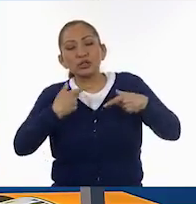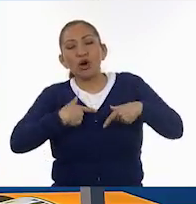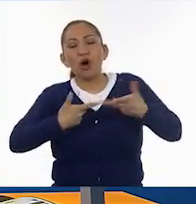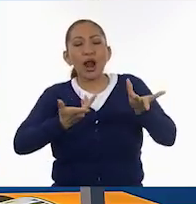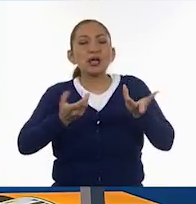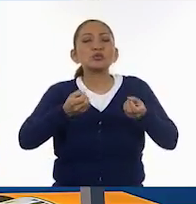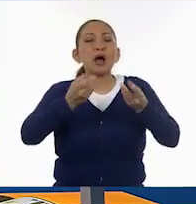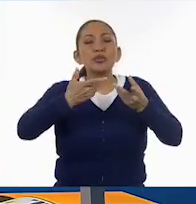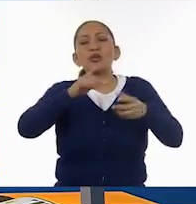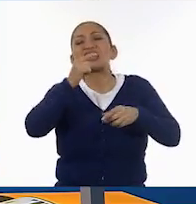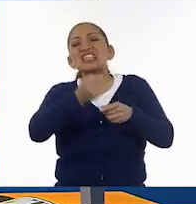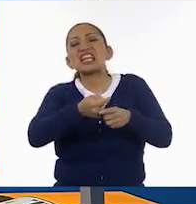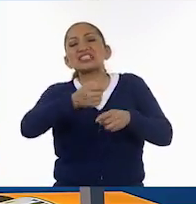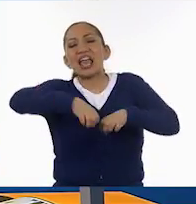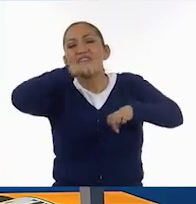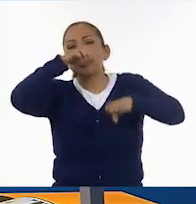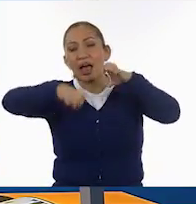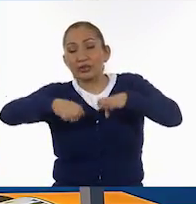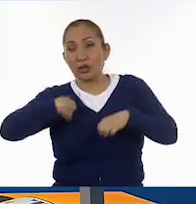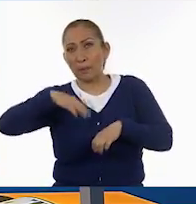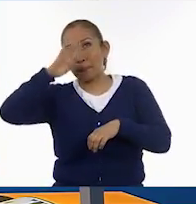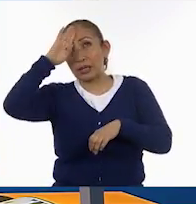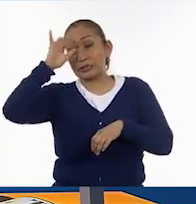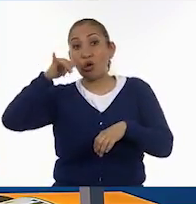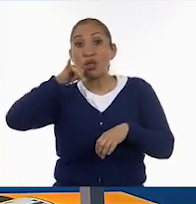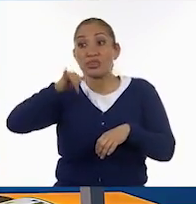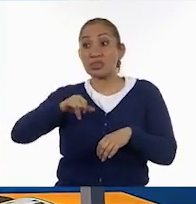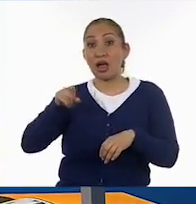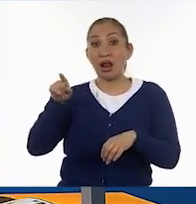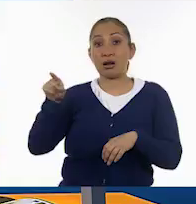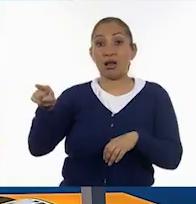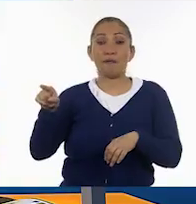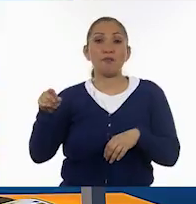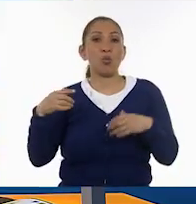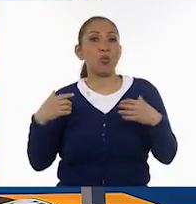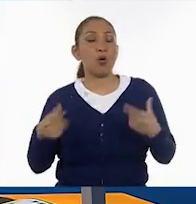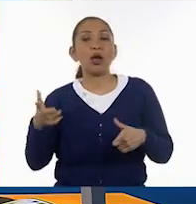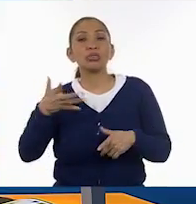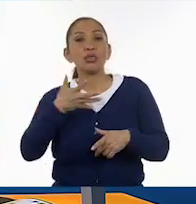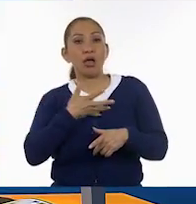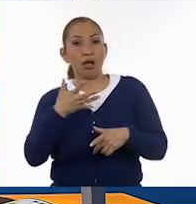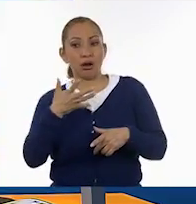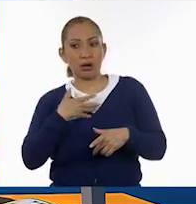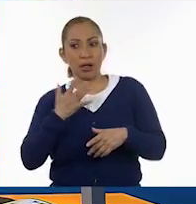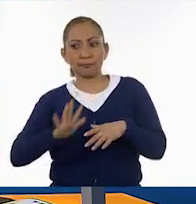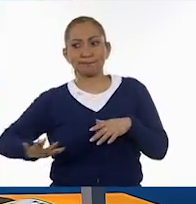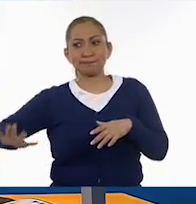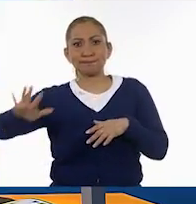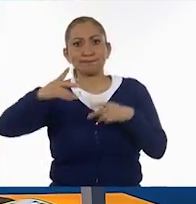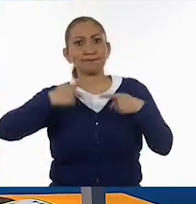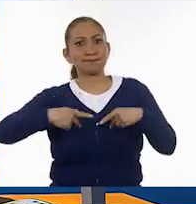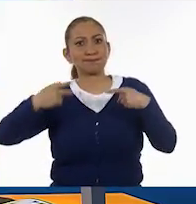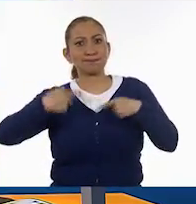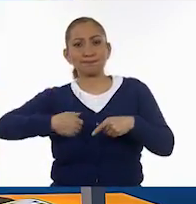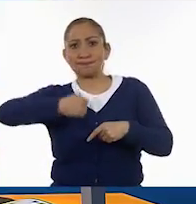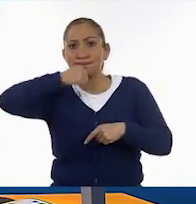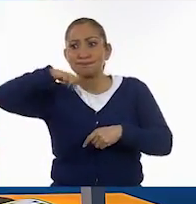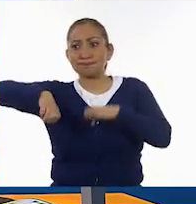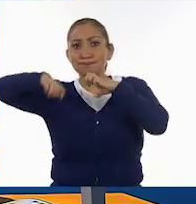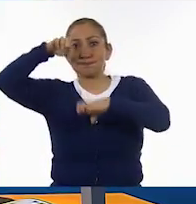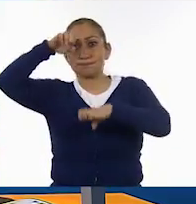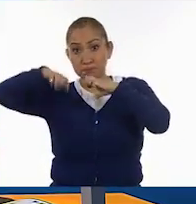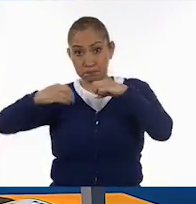población, pues me hace pensar en el caso de Italia, donde pues tienen una población de adultos